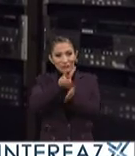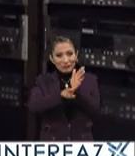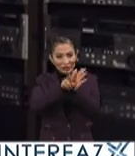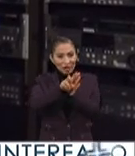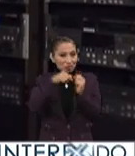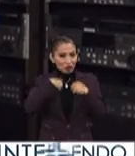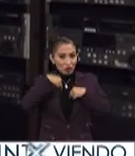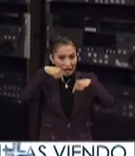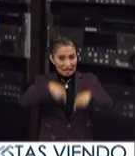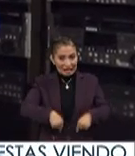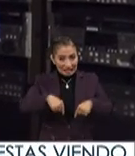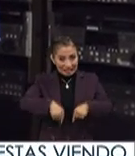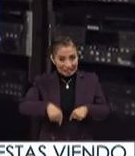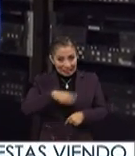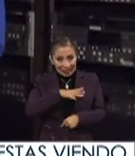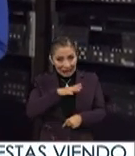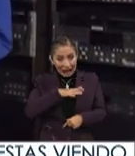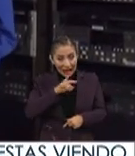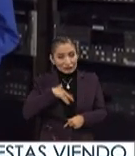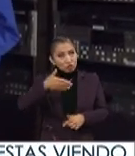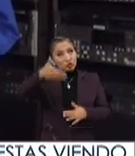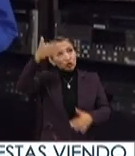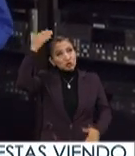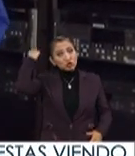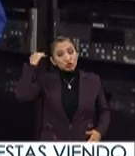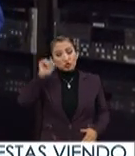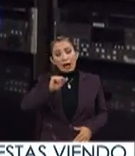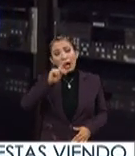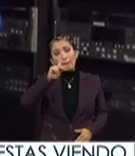yo. Aquí es donde, desde las épocas